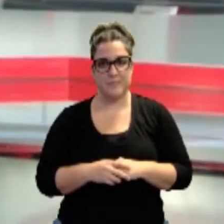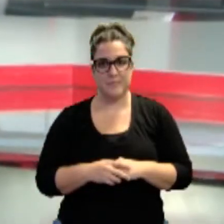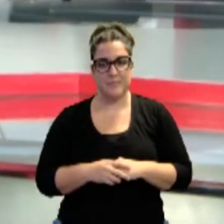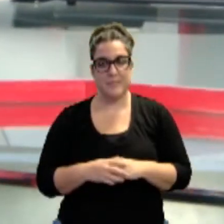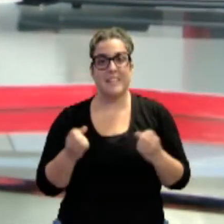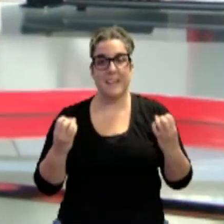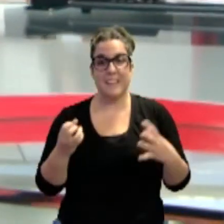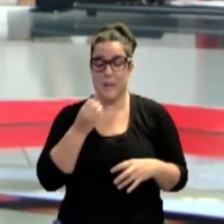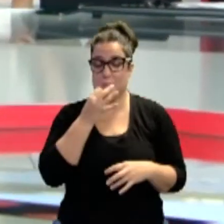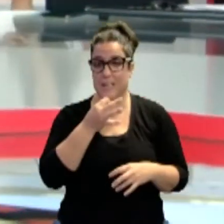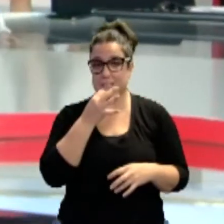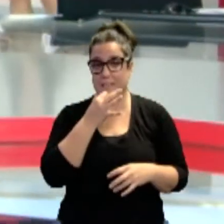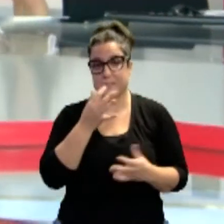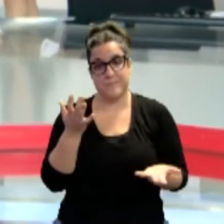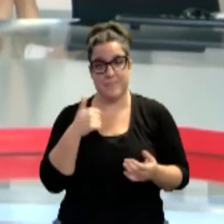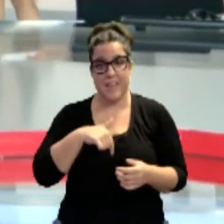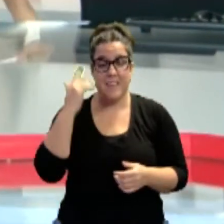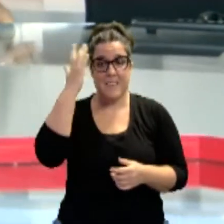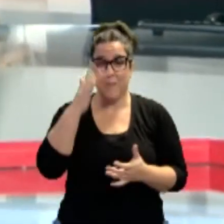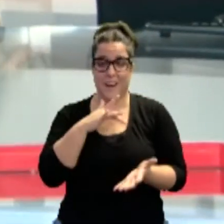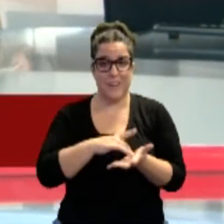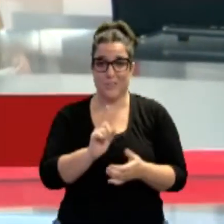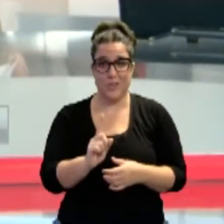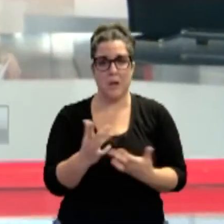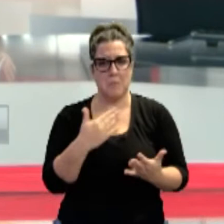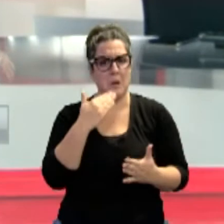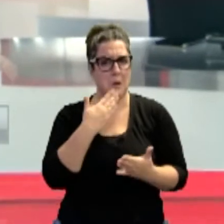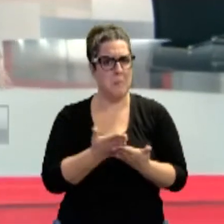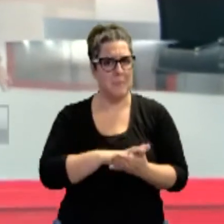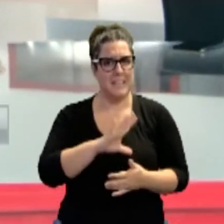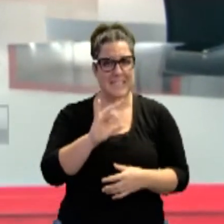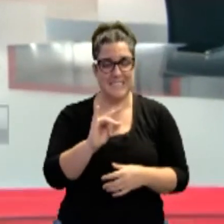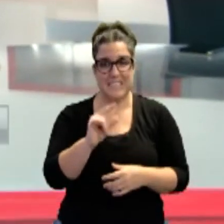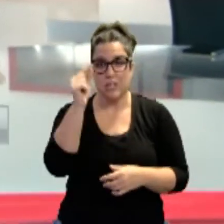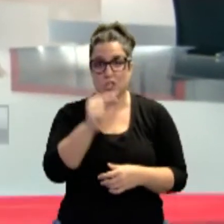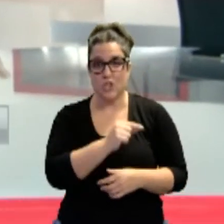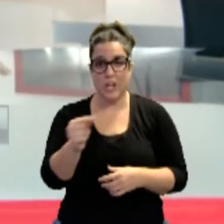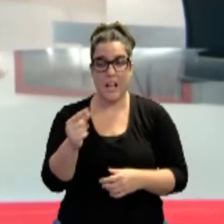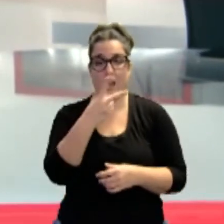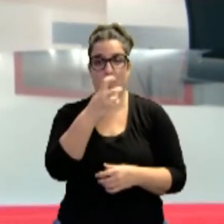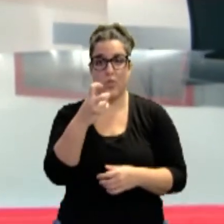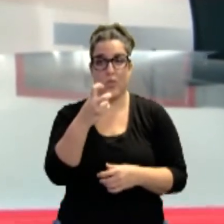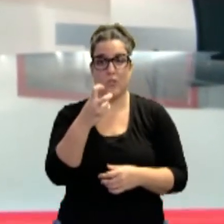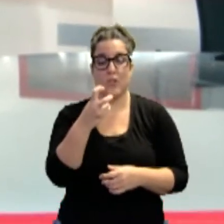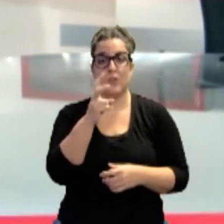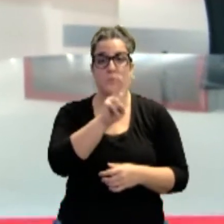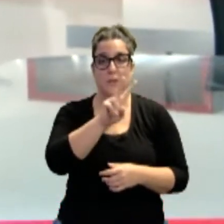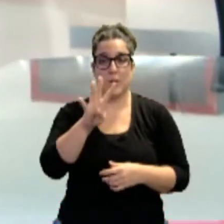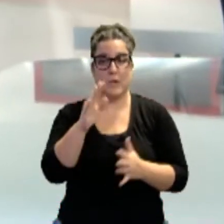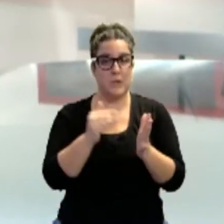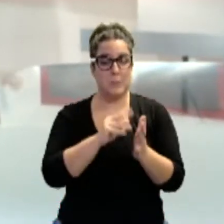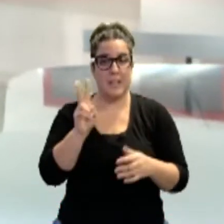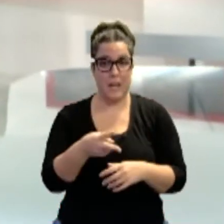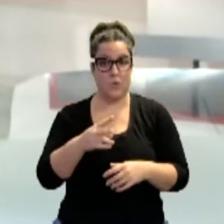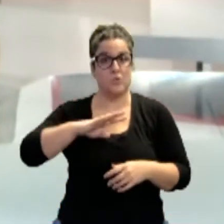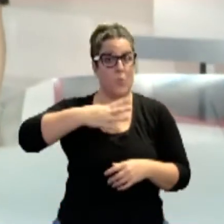¿Qué tal? Buenas tardes. No ha tocado el gordo en Navarra, pero sí un buen pellizco en la comunidad. En total, 224.000 euros de un